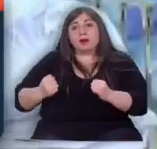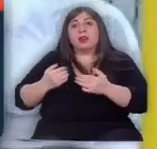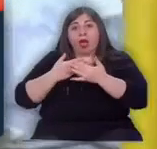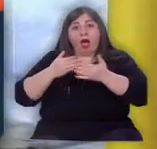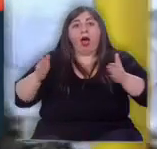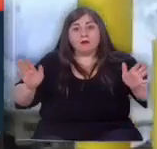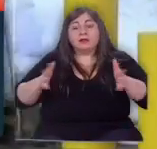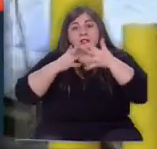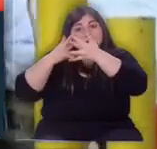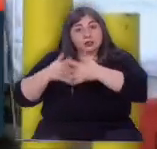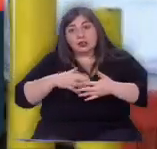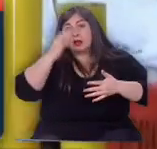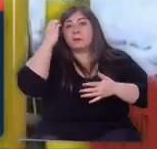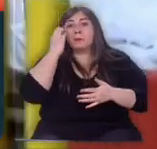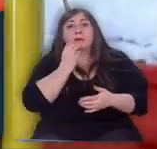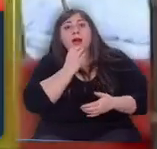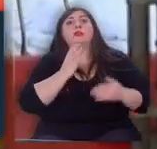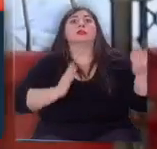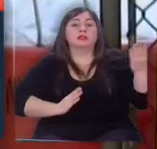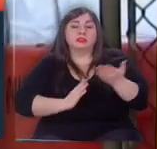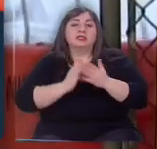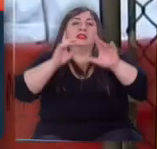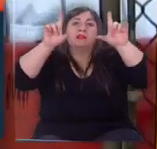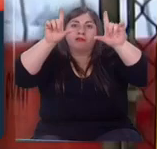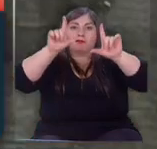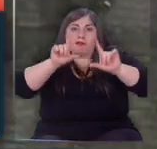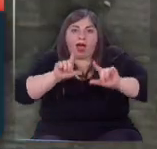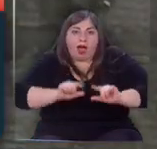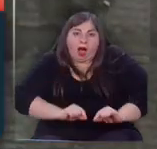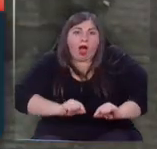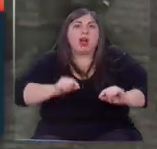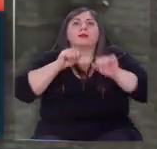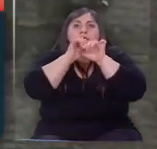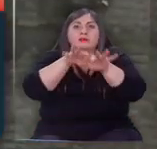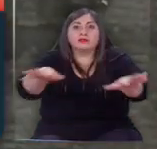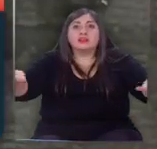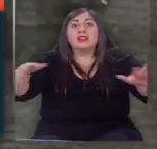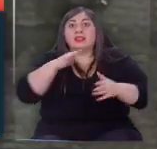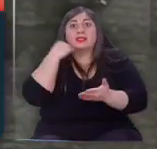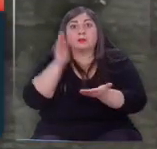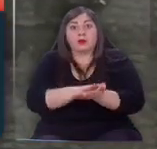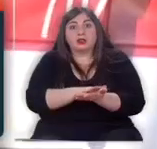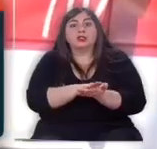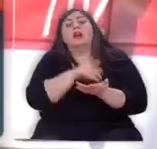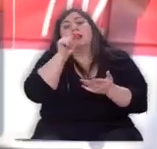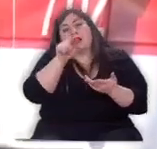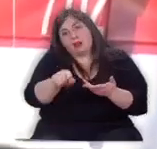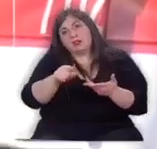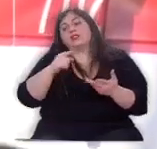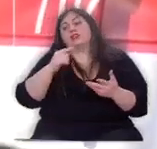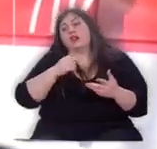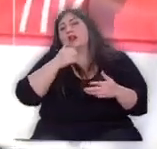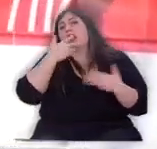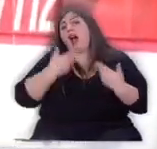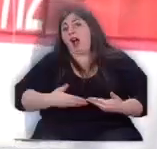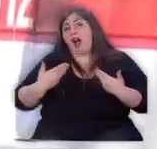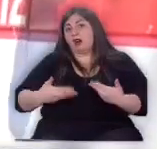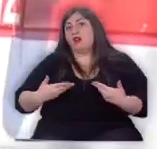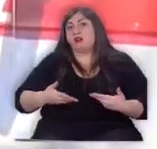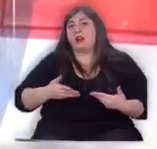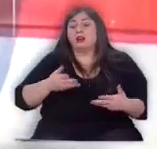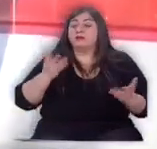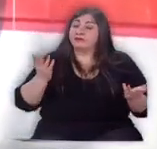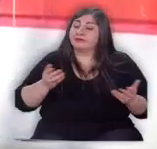reabrir Estados Unidos en mayo si empieza a descender la curva de contagios y de fallecidos, este es un escenario que al menos por ahora